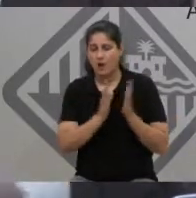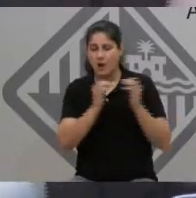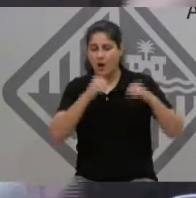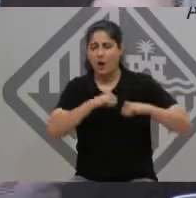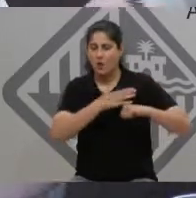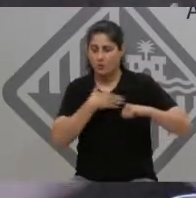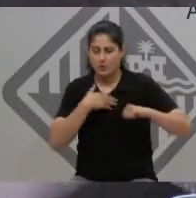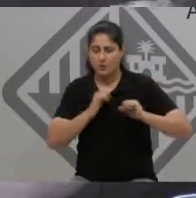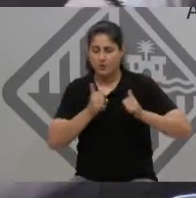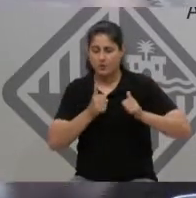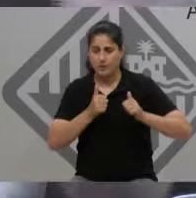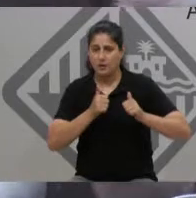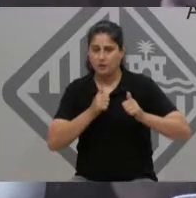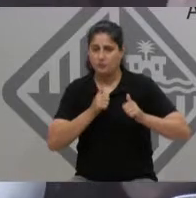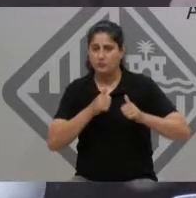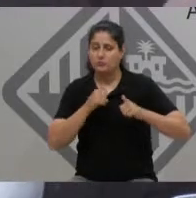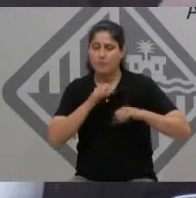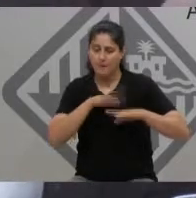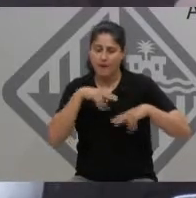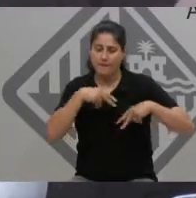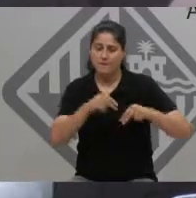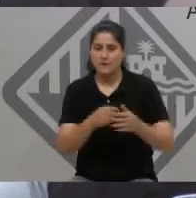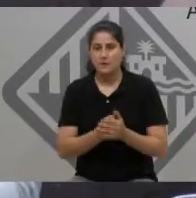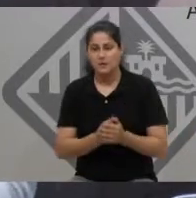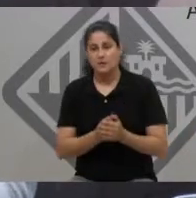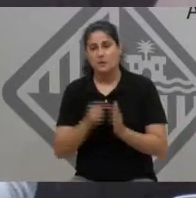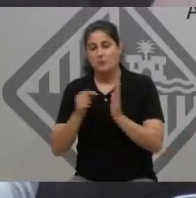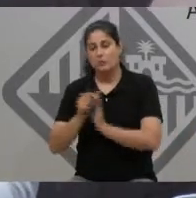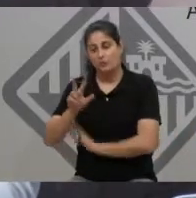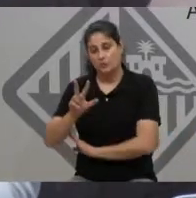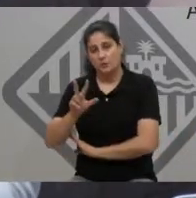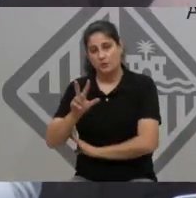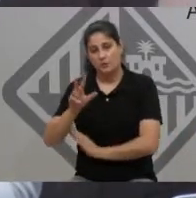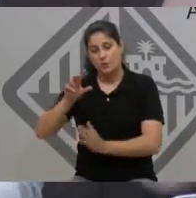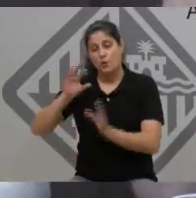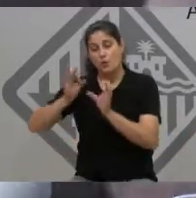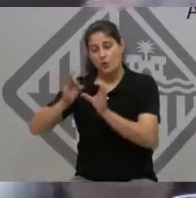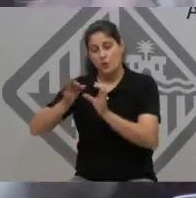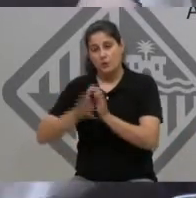y llevarlos a cabo. El punto 3 de Ciudadanos,